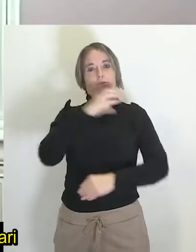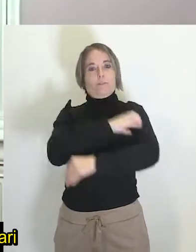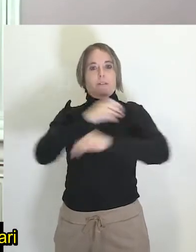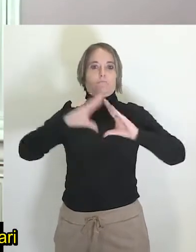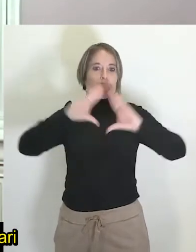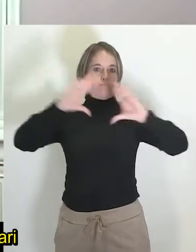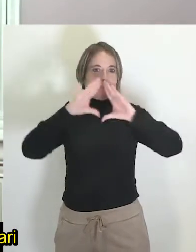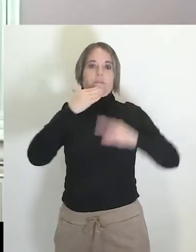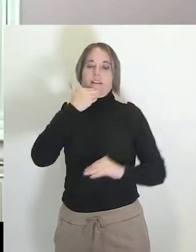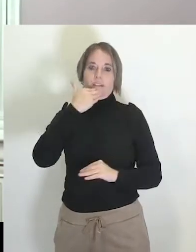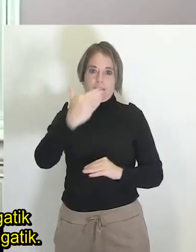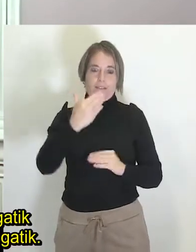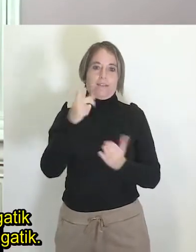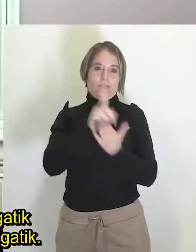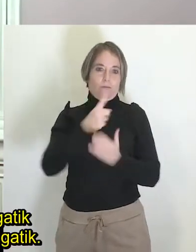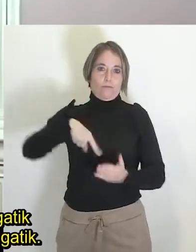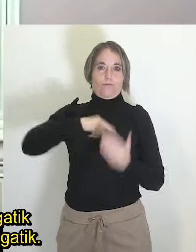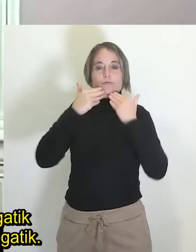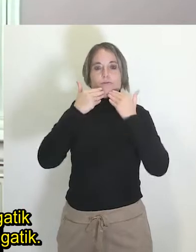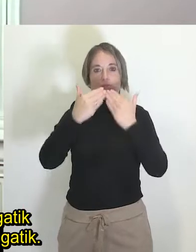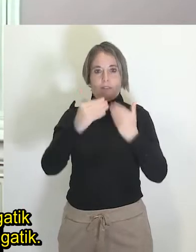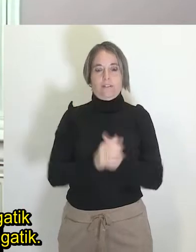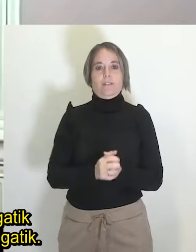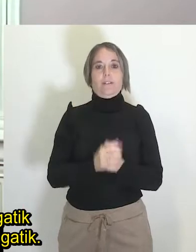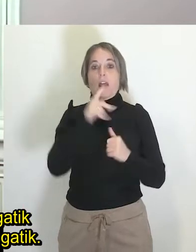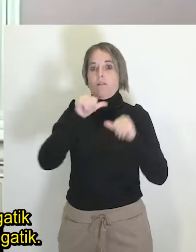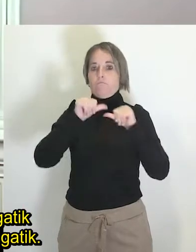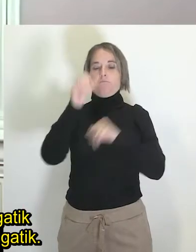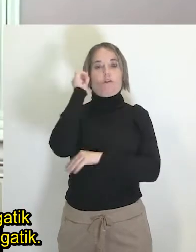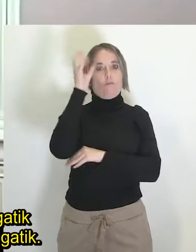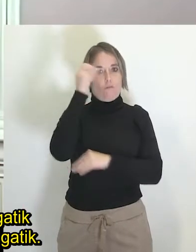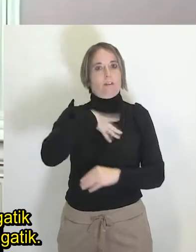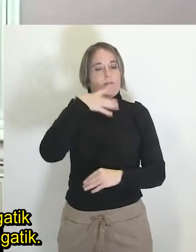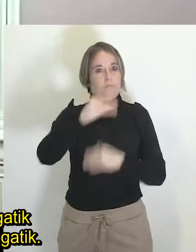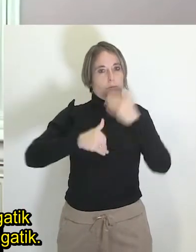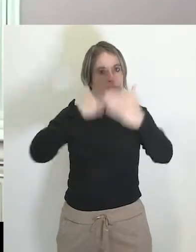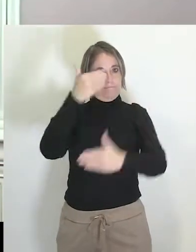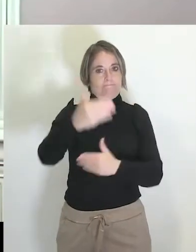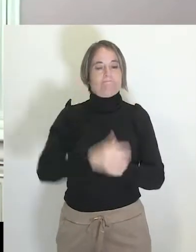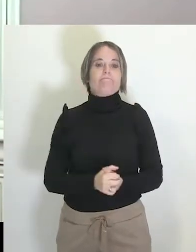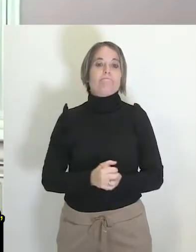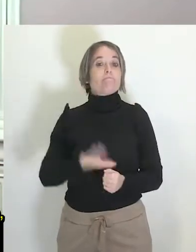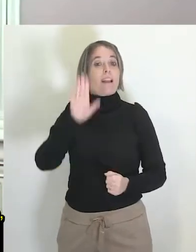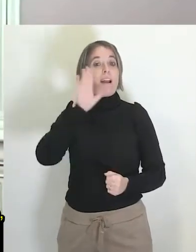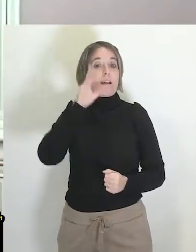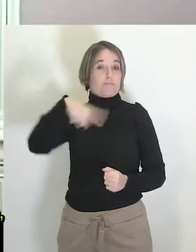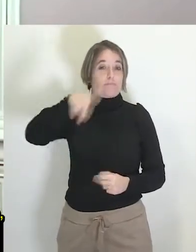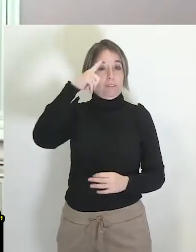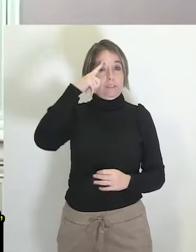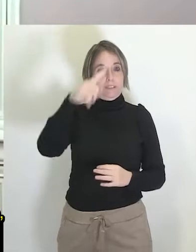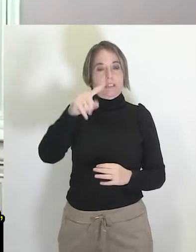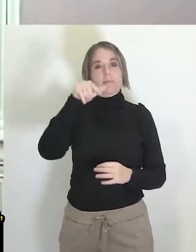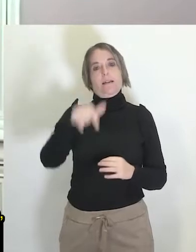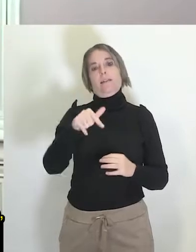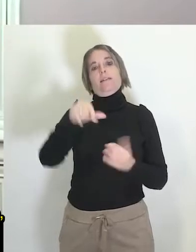Gasteizko Jabekuntza Eskolari berriz ere aukera hau emateagatik eta ziklo honi jarraipena emateagatik. Como ya sabéis,